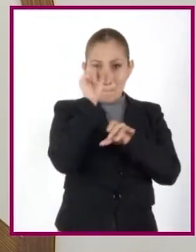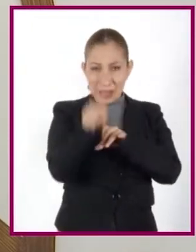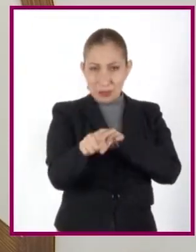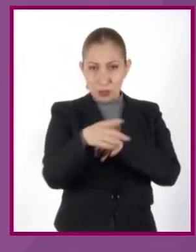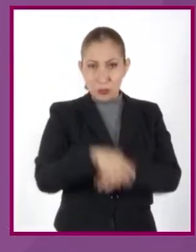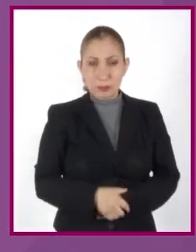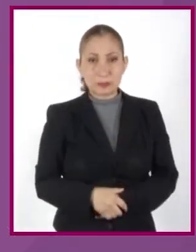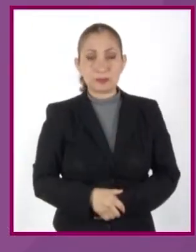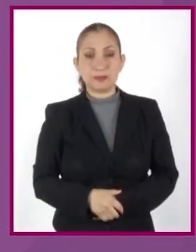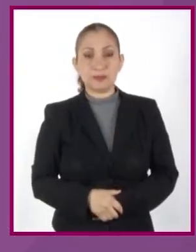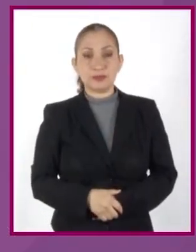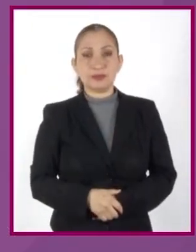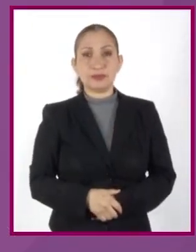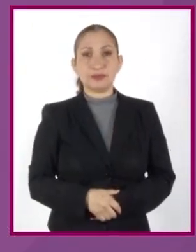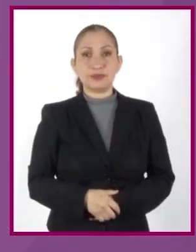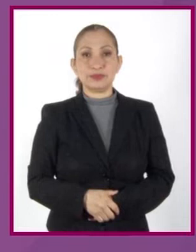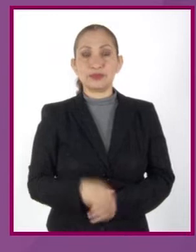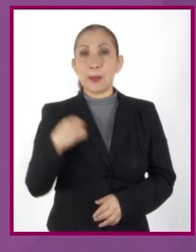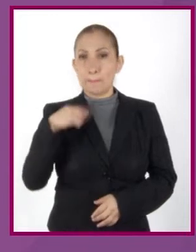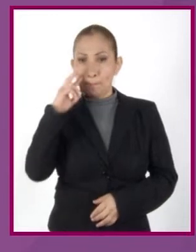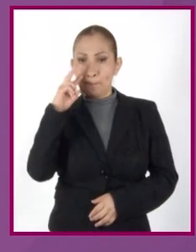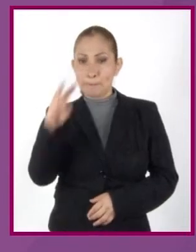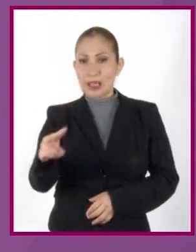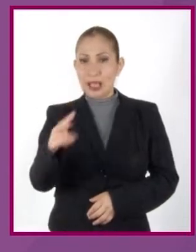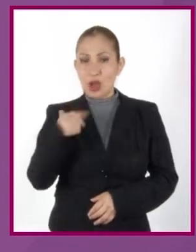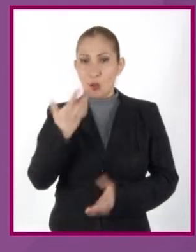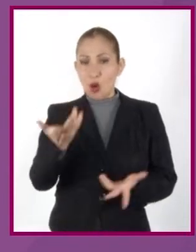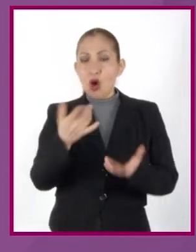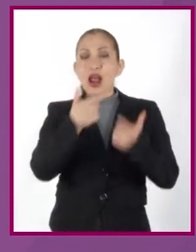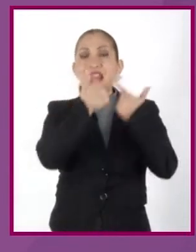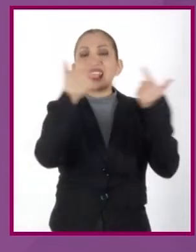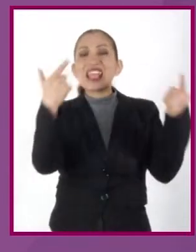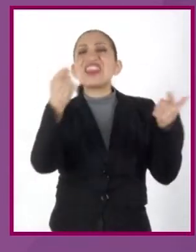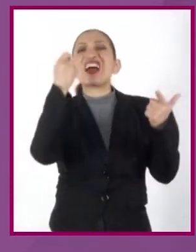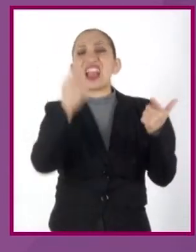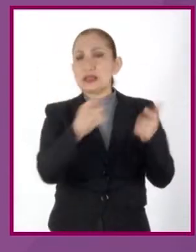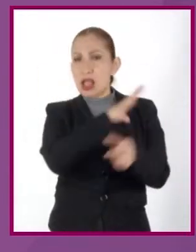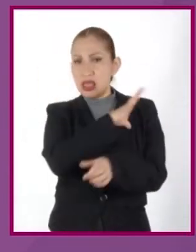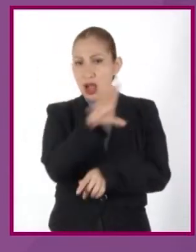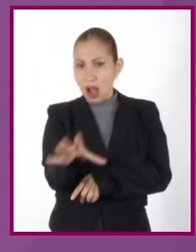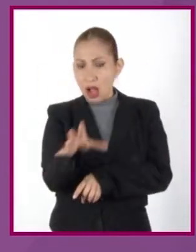compartes. Aquí podemos ver los datos generales de la leyenda de La Llorona.